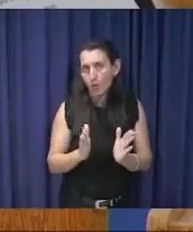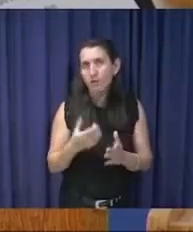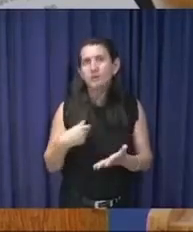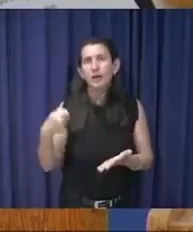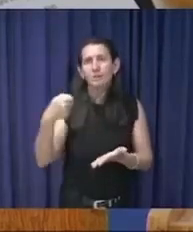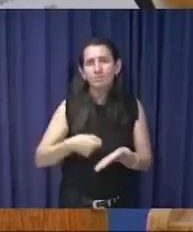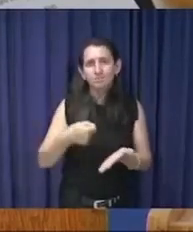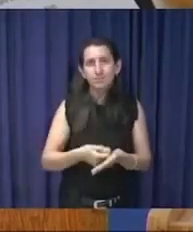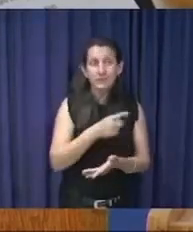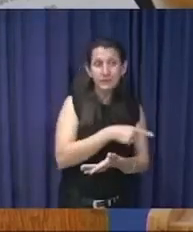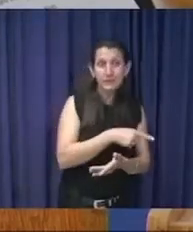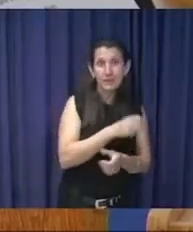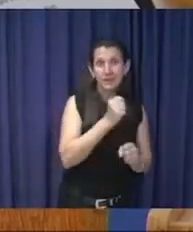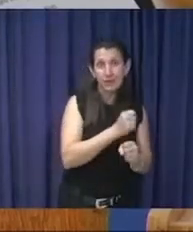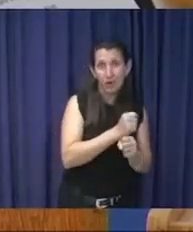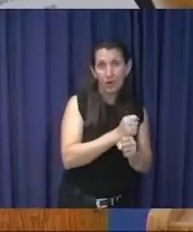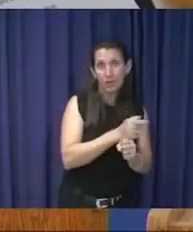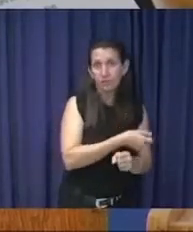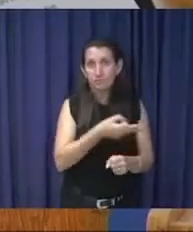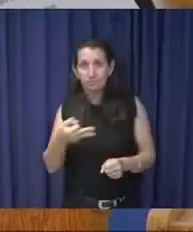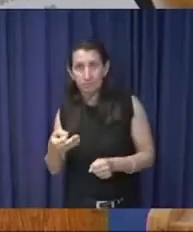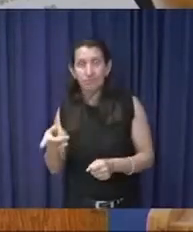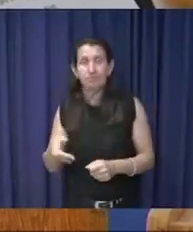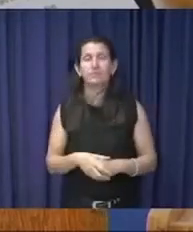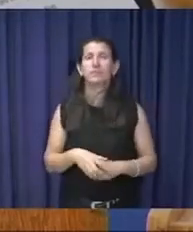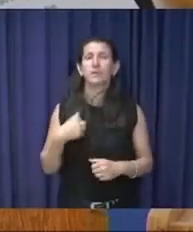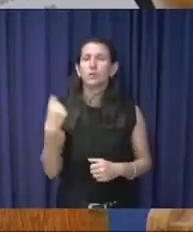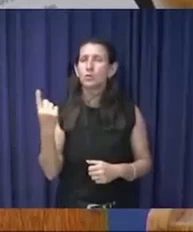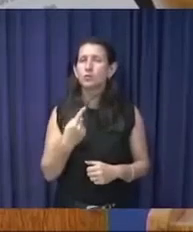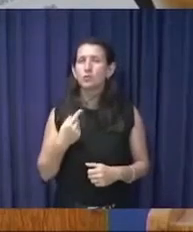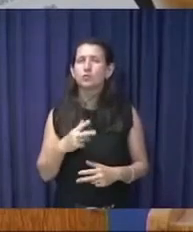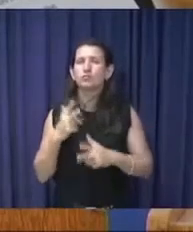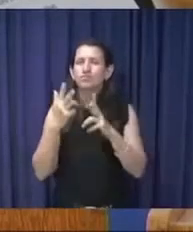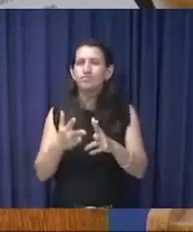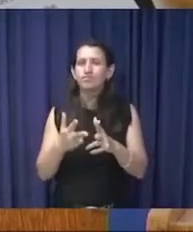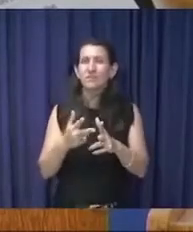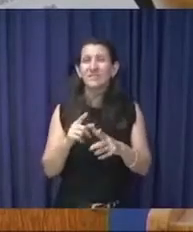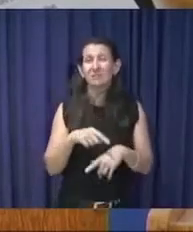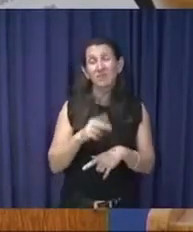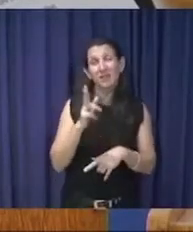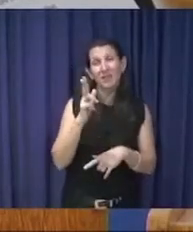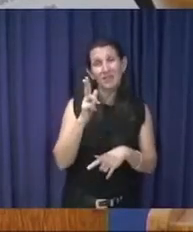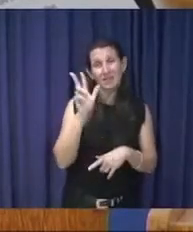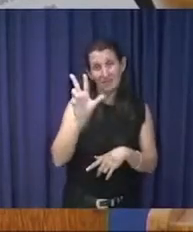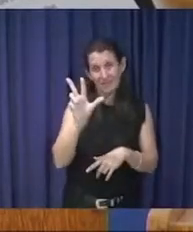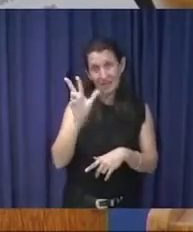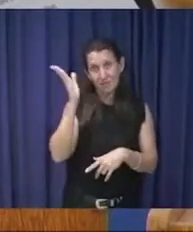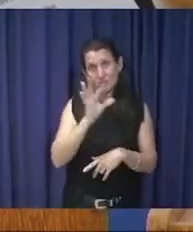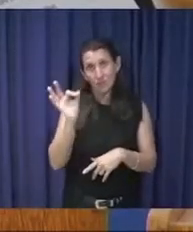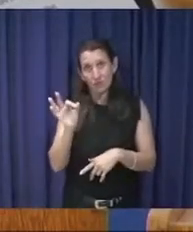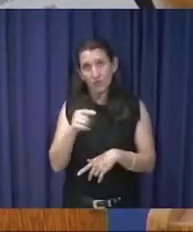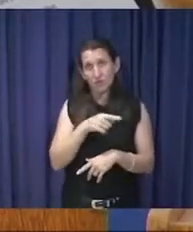los activos, ¿no es cierto? Ahí nosotros en nuestro proyecto marcamos que se ha incrementado en un 3%, digamos, a